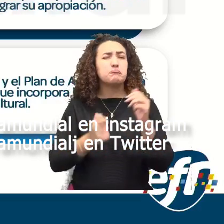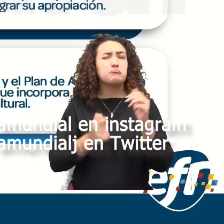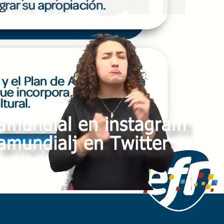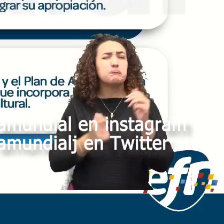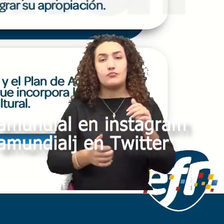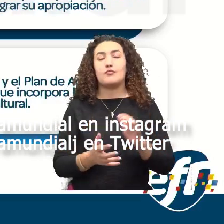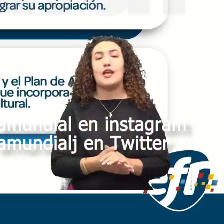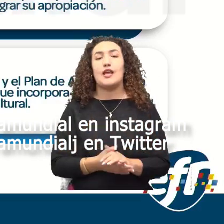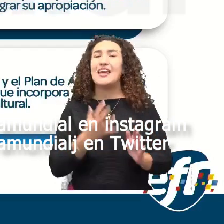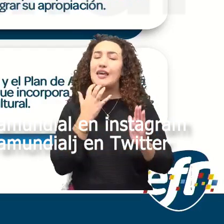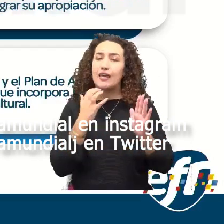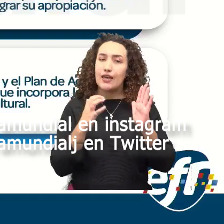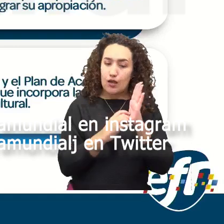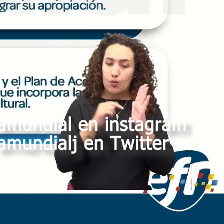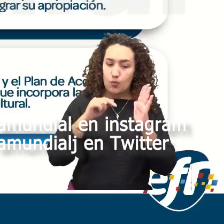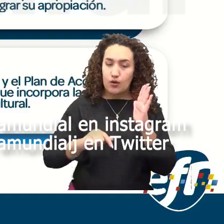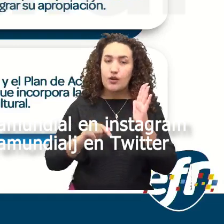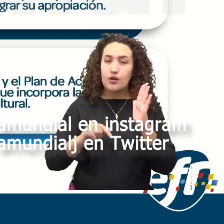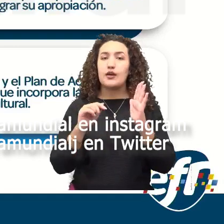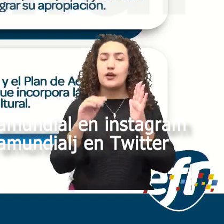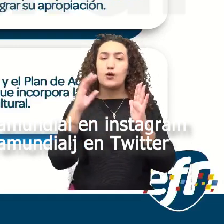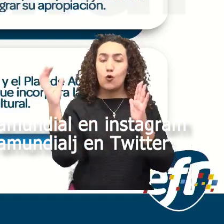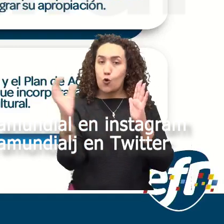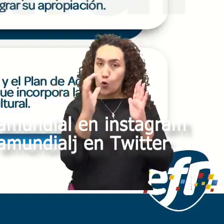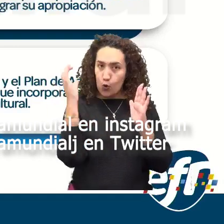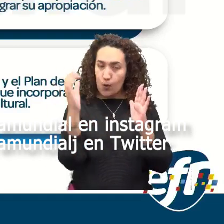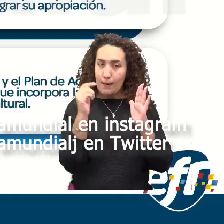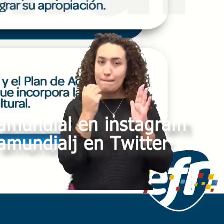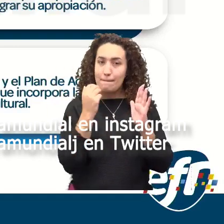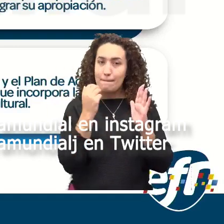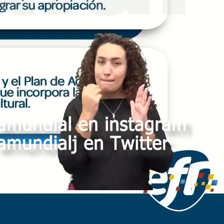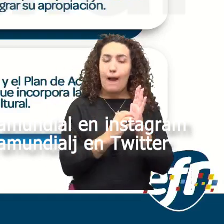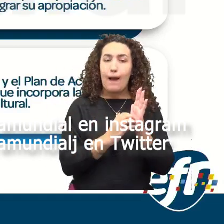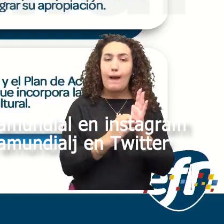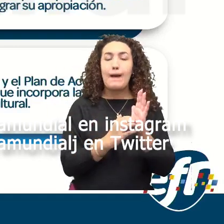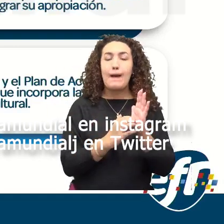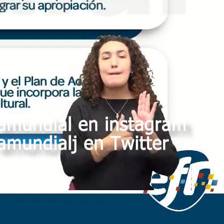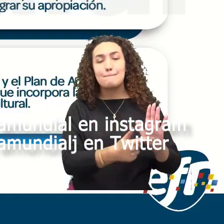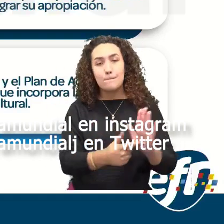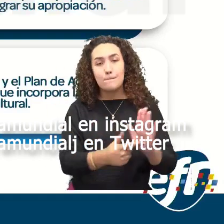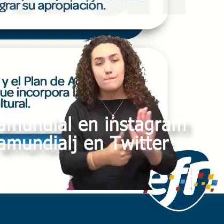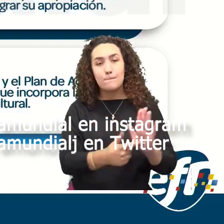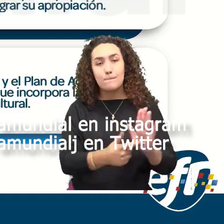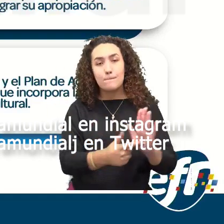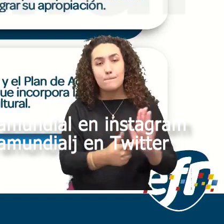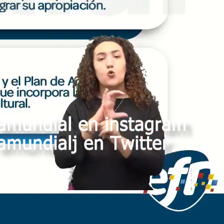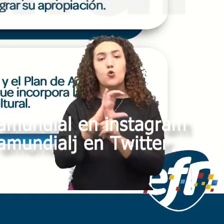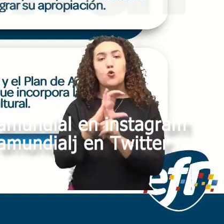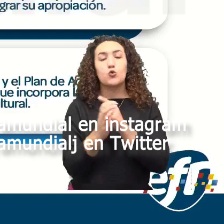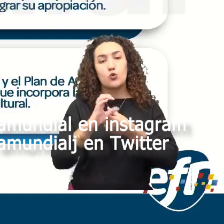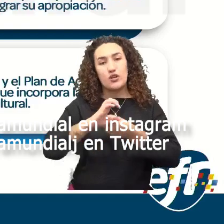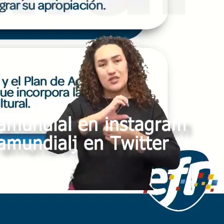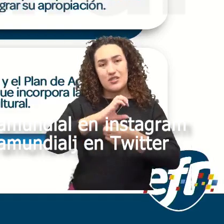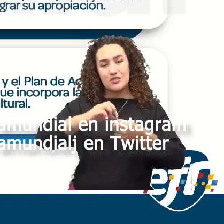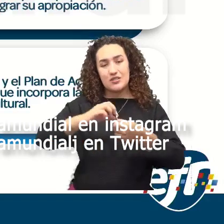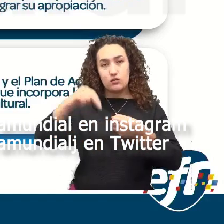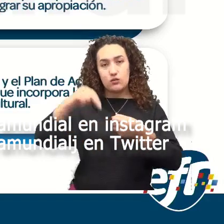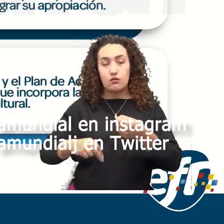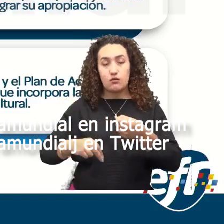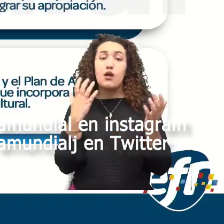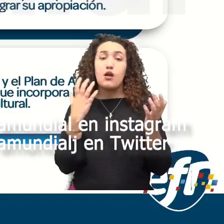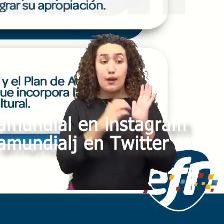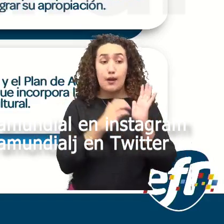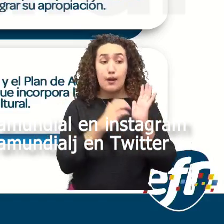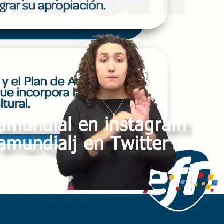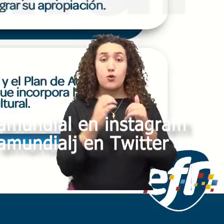en este país, que quien ha demostrado poder tener un ejercicio de cultura ciudadana, que no solo es referente en Colombia, sino en Latinoamérica y tal vez en el mundo, que